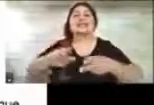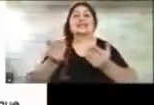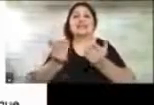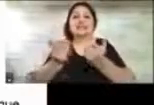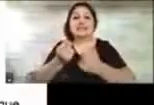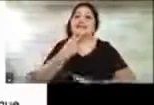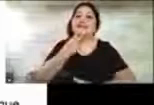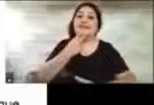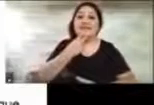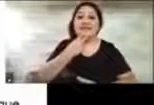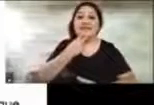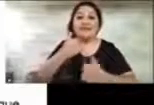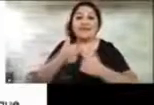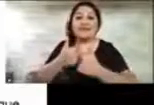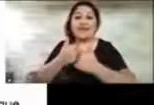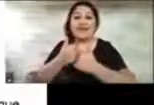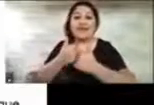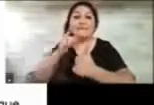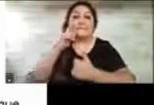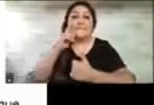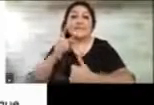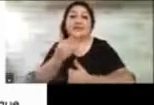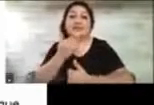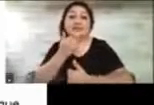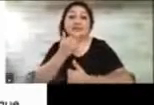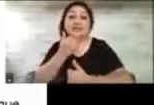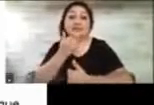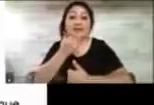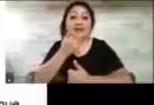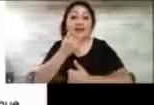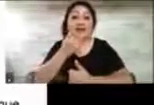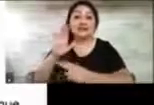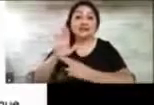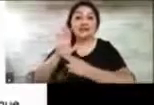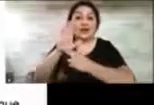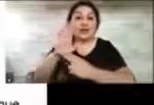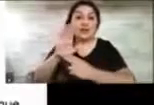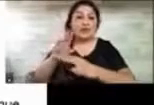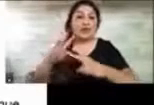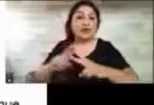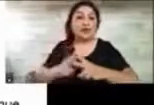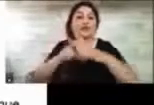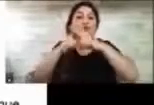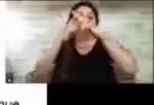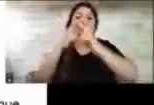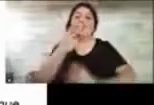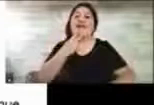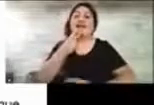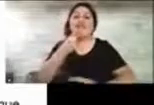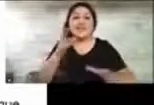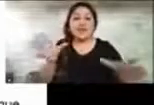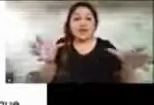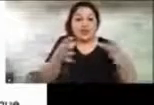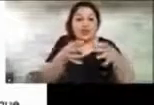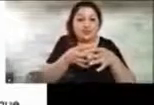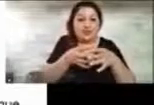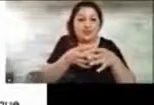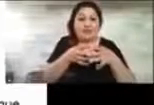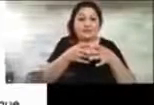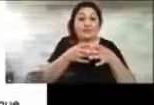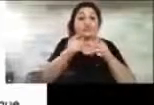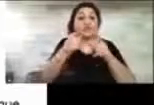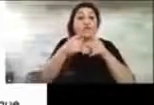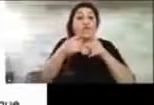colectiva. Y en ese sentido también me gustaría recalcar, en palabras de David Hervey, en el libro El Derecho a la